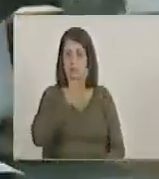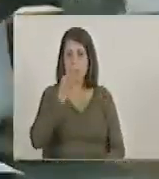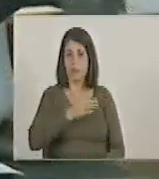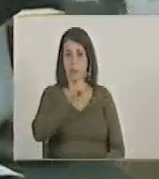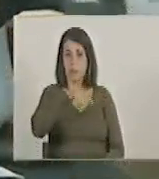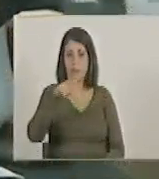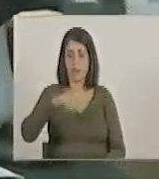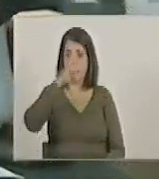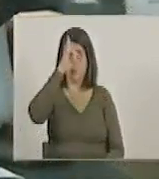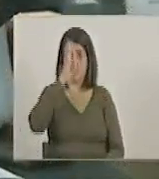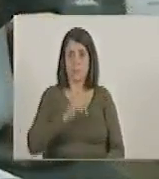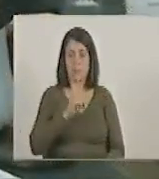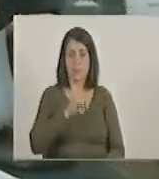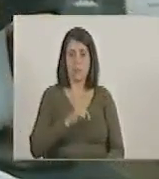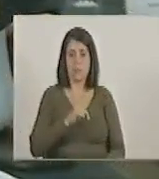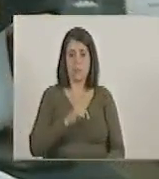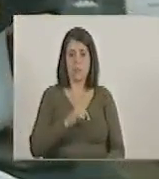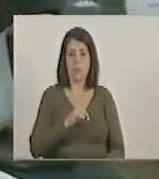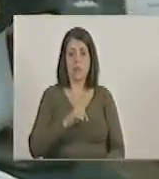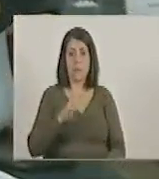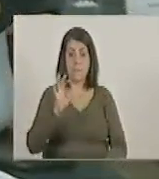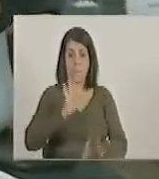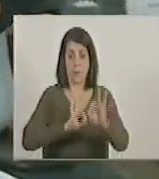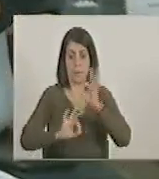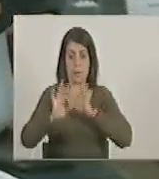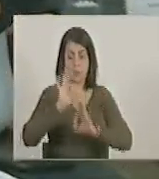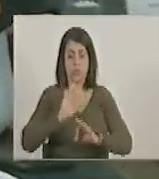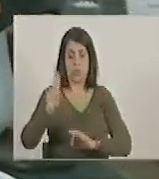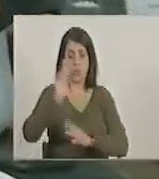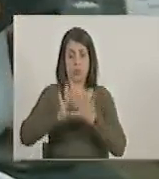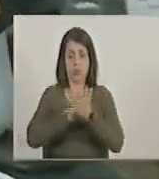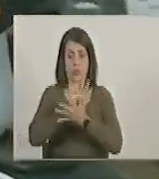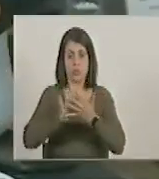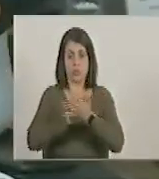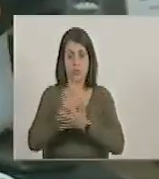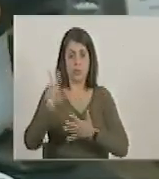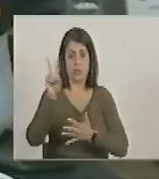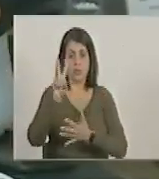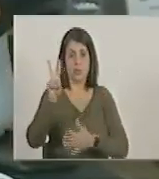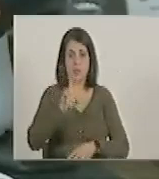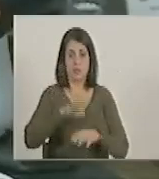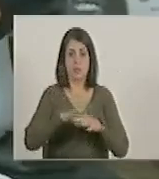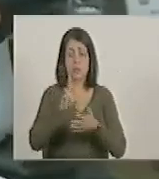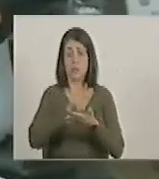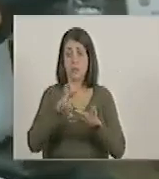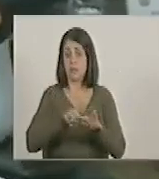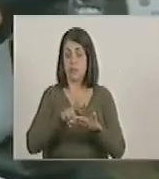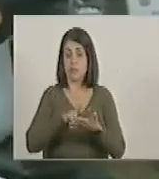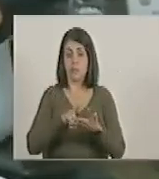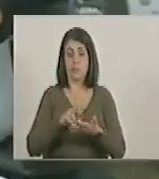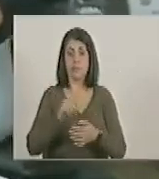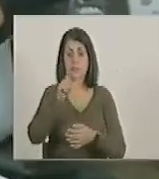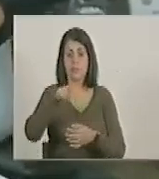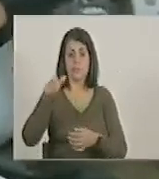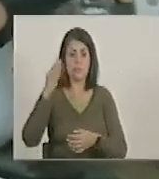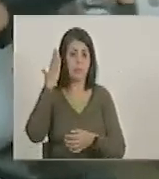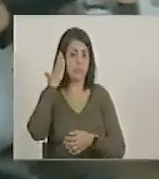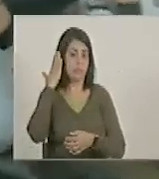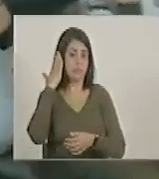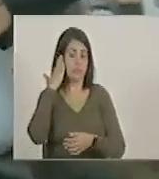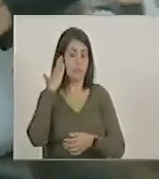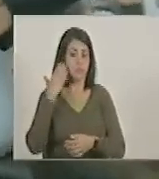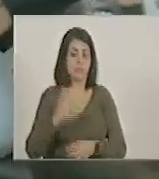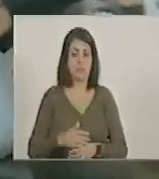a las personas con discapacidad la capacitación en el uso de la lengua de señas venezolana en lectura y escritura a las personas sordas